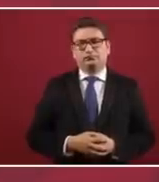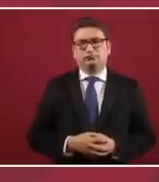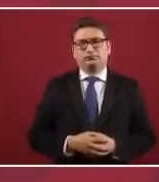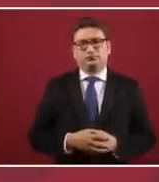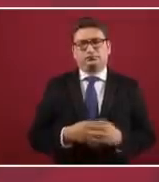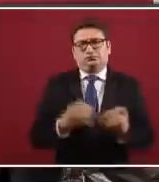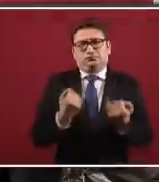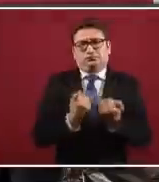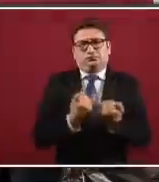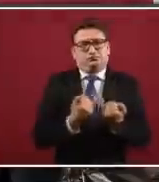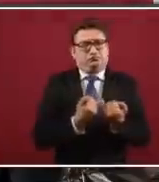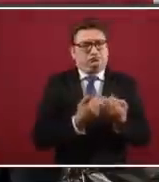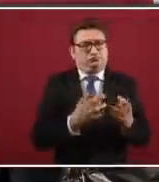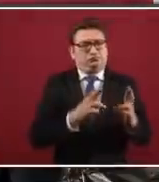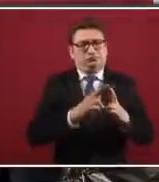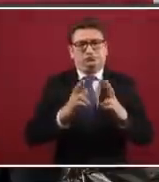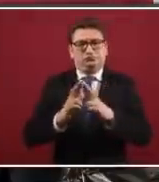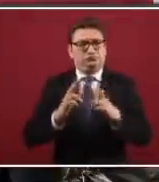con todas las iglesias,